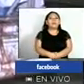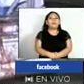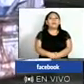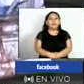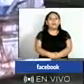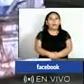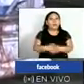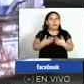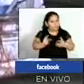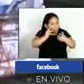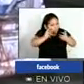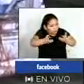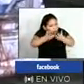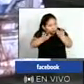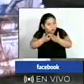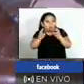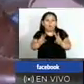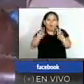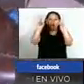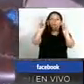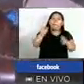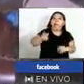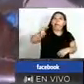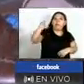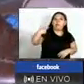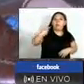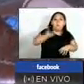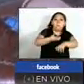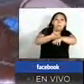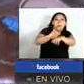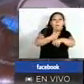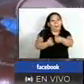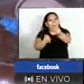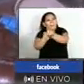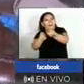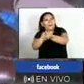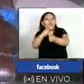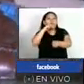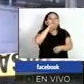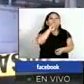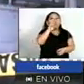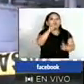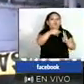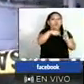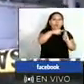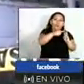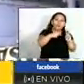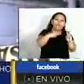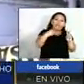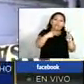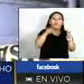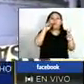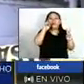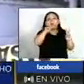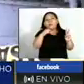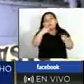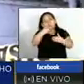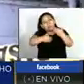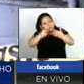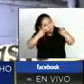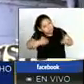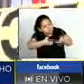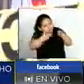Las investigaciones por el ataque armado a simpatizantes del FMLN continúan avanzando, pero a juicio del fiscal general de